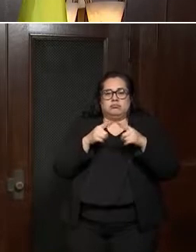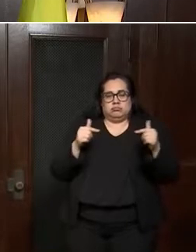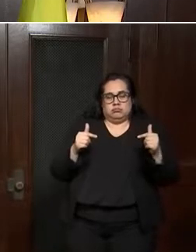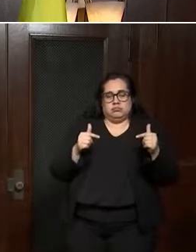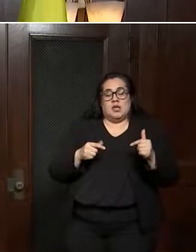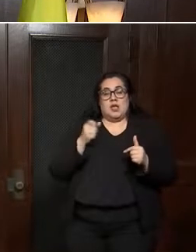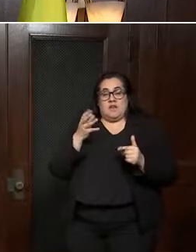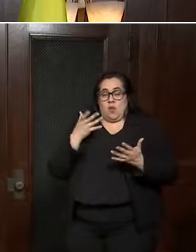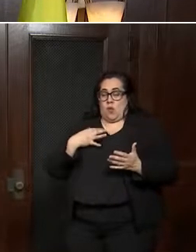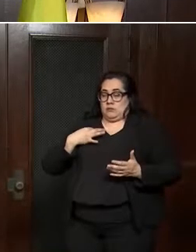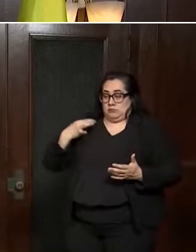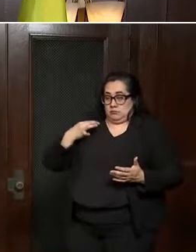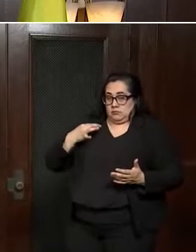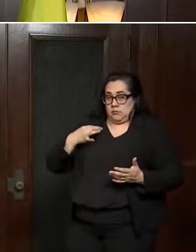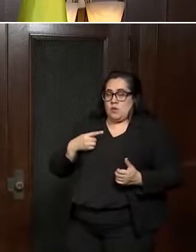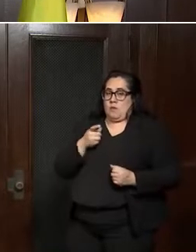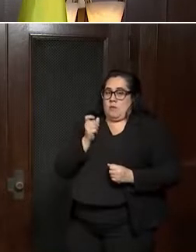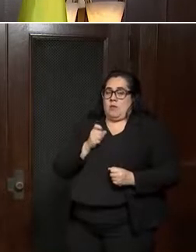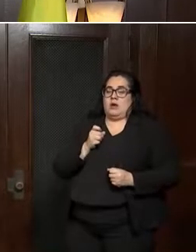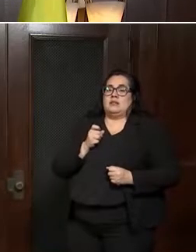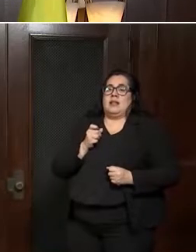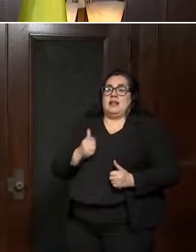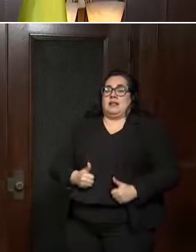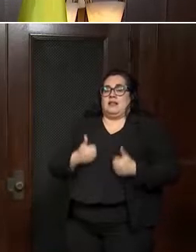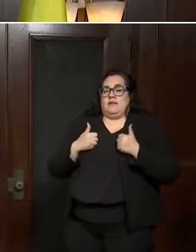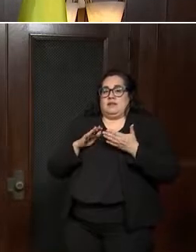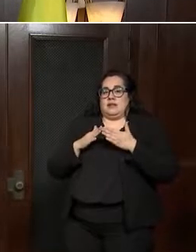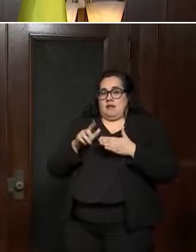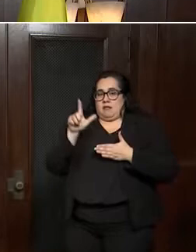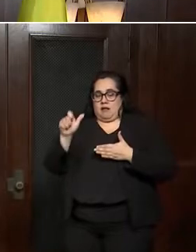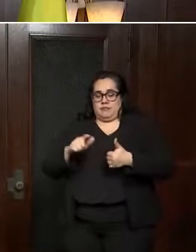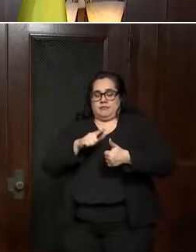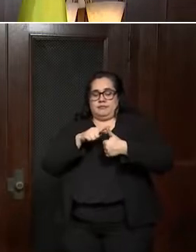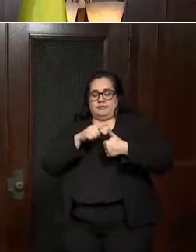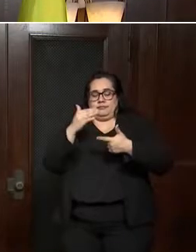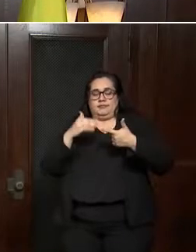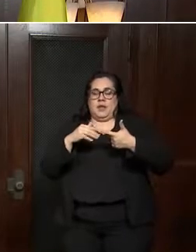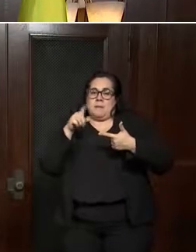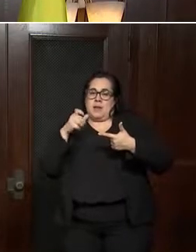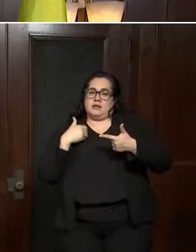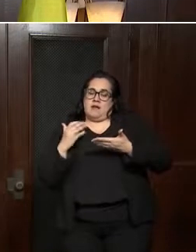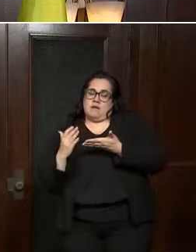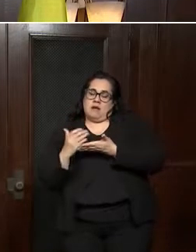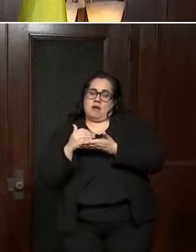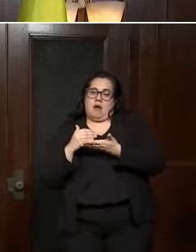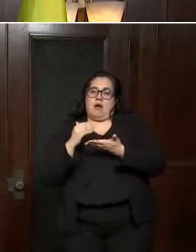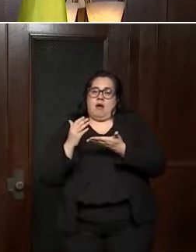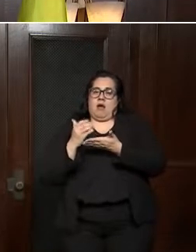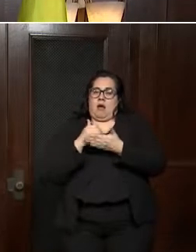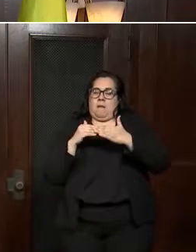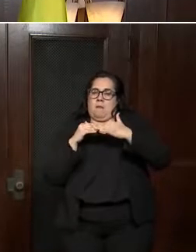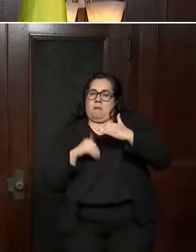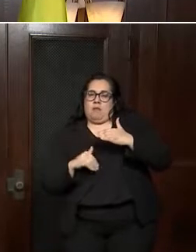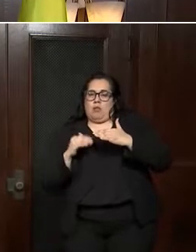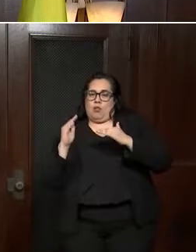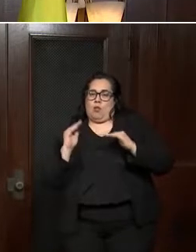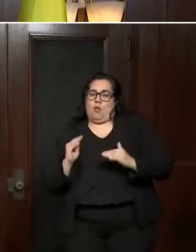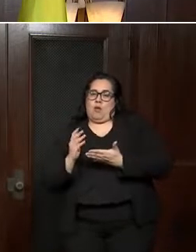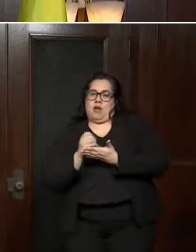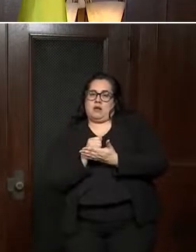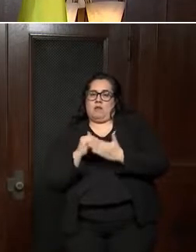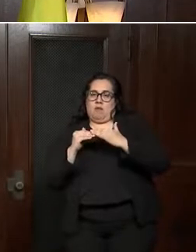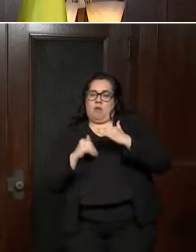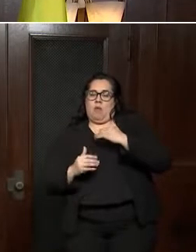ser elegibles, tienen que vivir en la ciudad de Los Ángeles, tener ingresos anuales debajo de la línea de